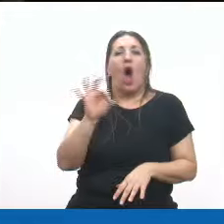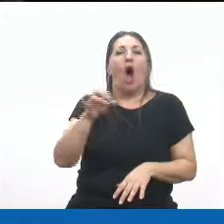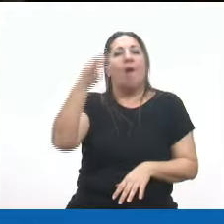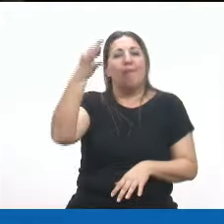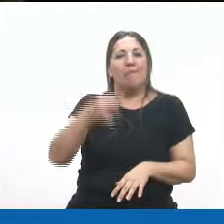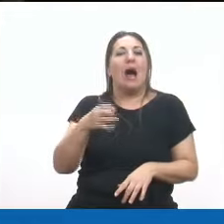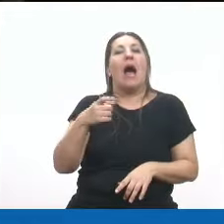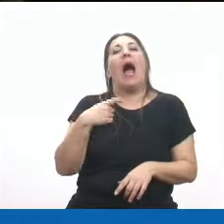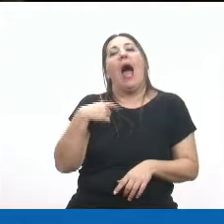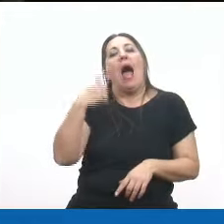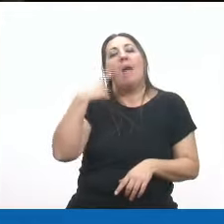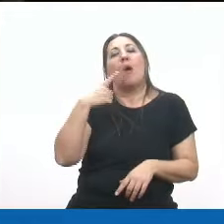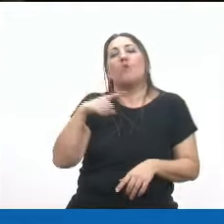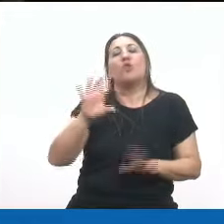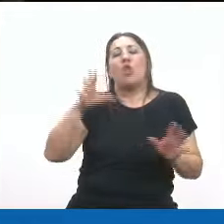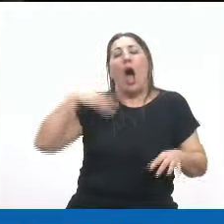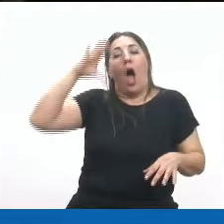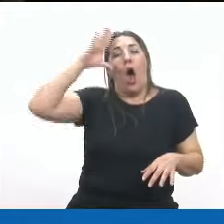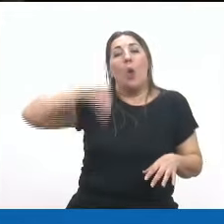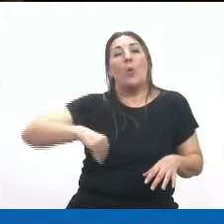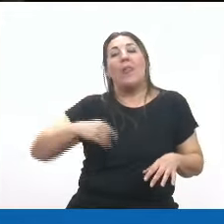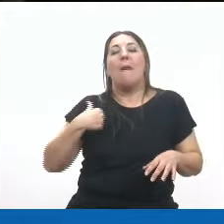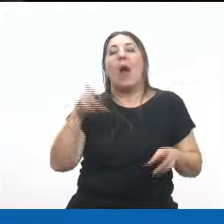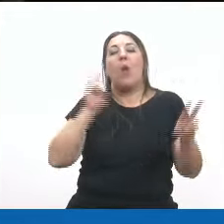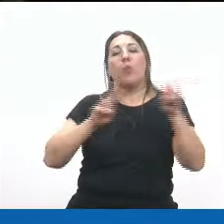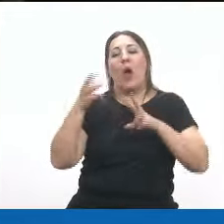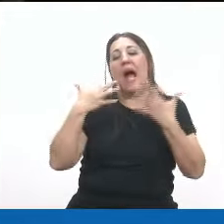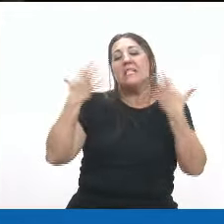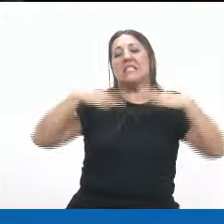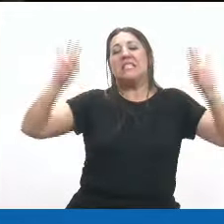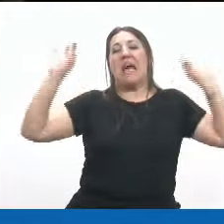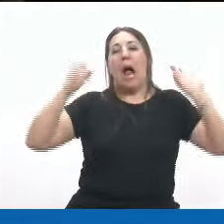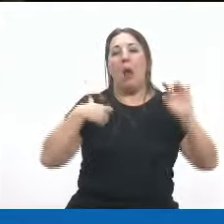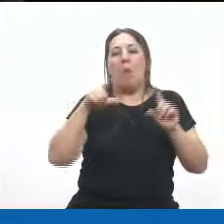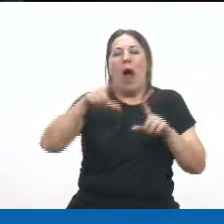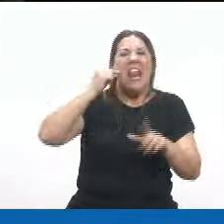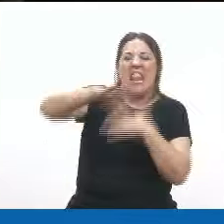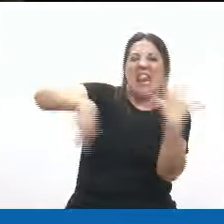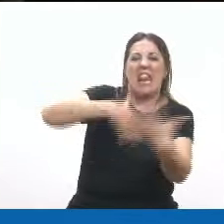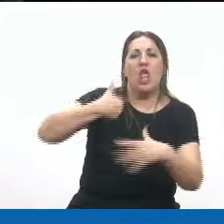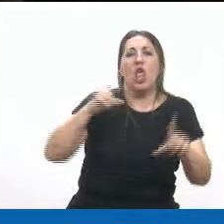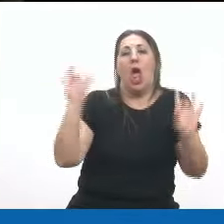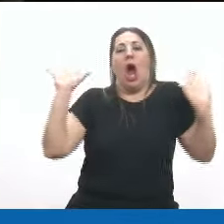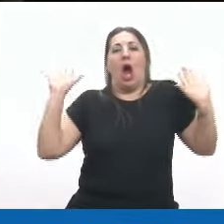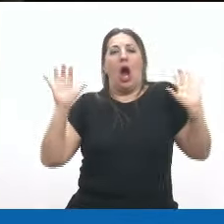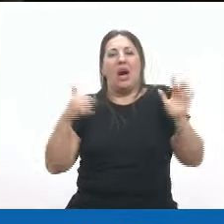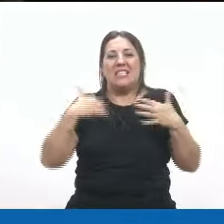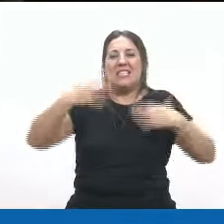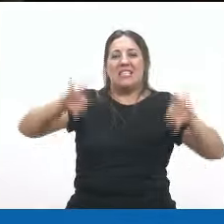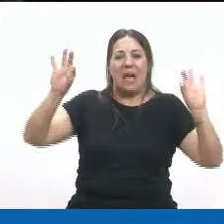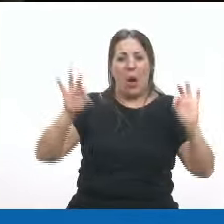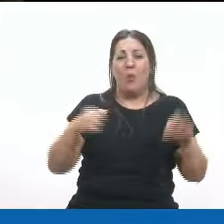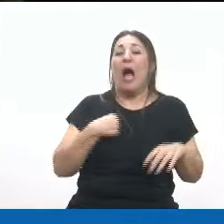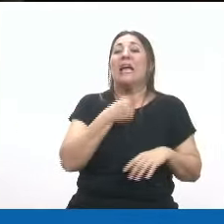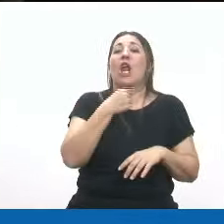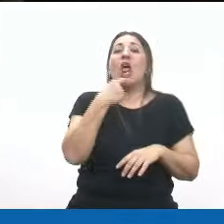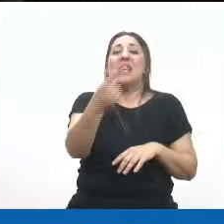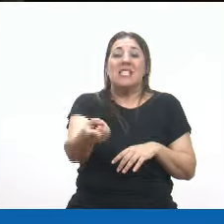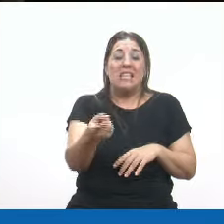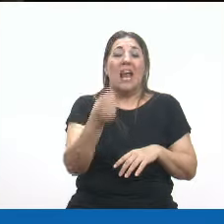para largar para lavar las culpas y votar Este Enjambre y quiero decir que no solamente está el